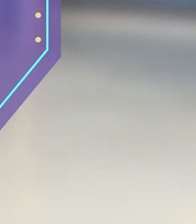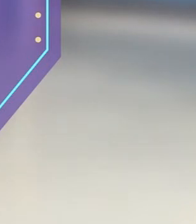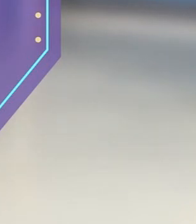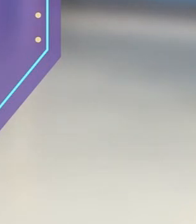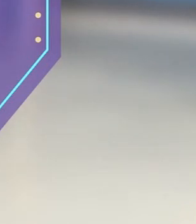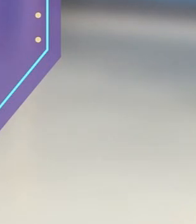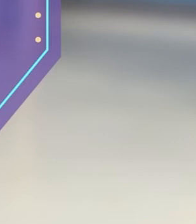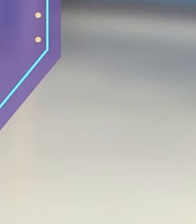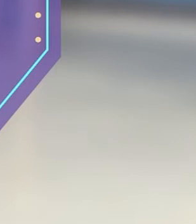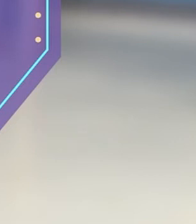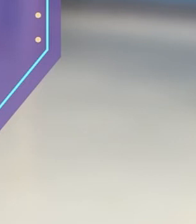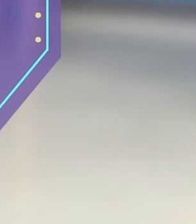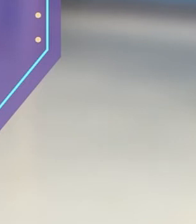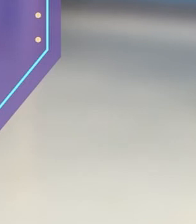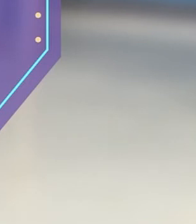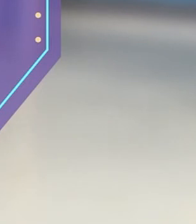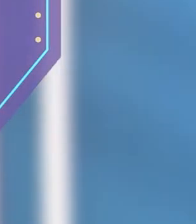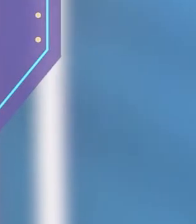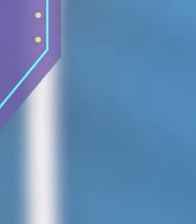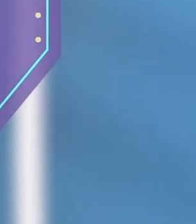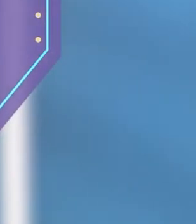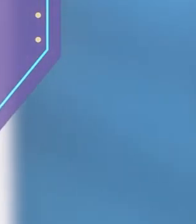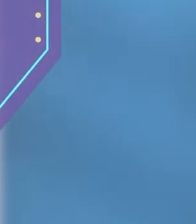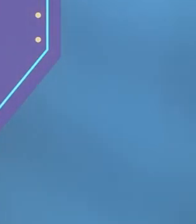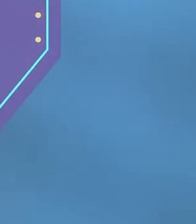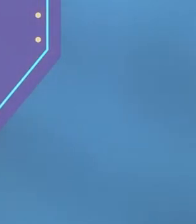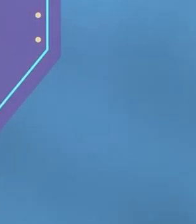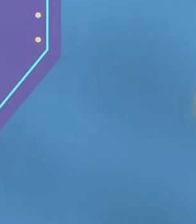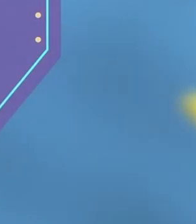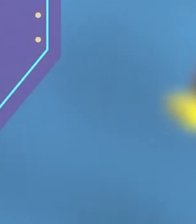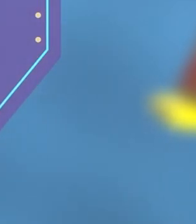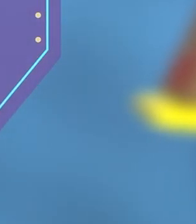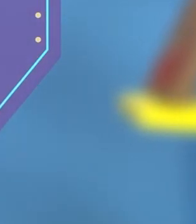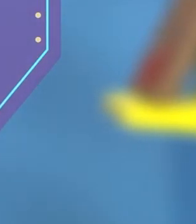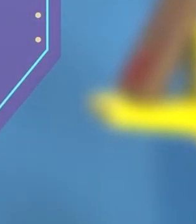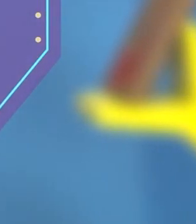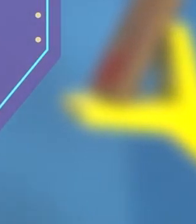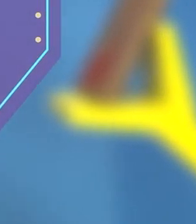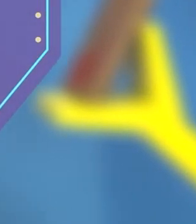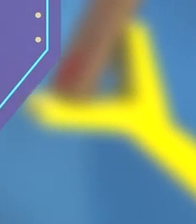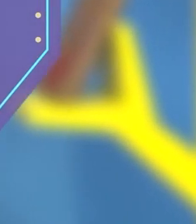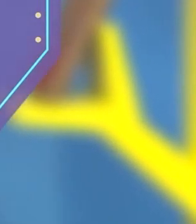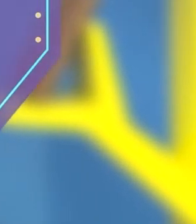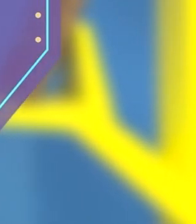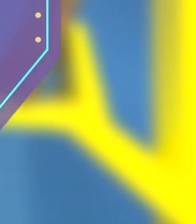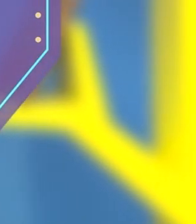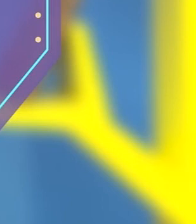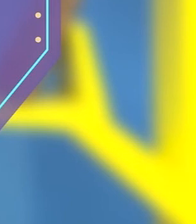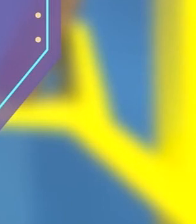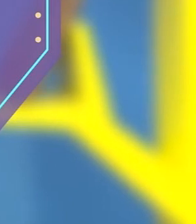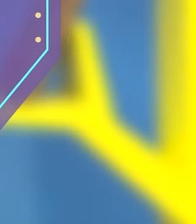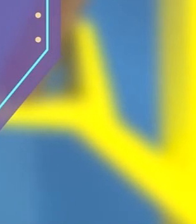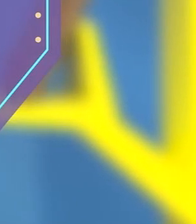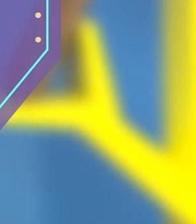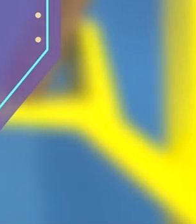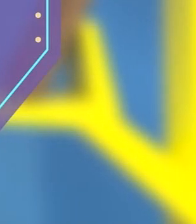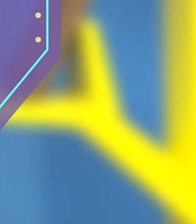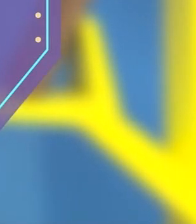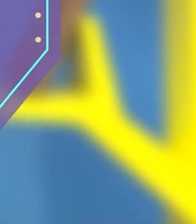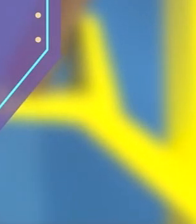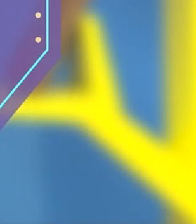permitirán lograr la igualdad sustantiva. 2. La paridad de género es un avance,